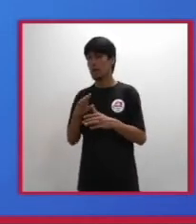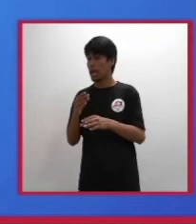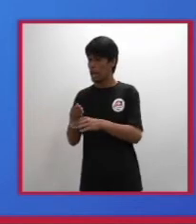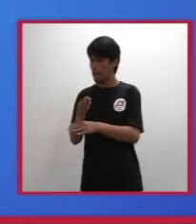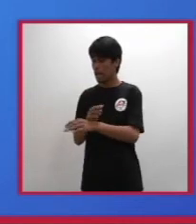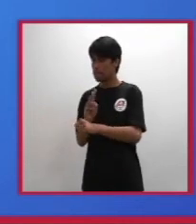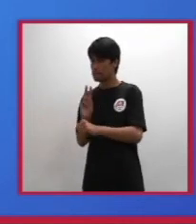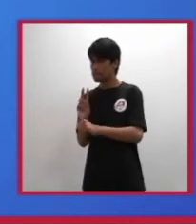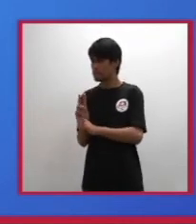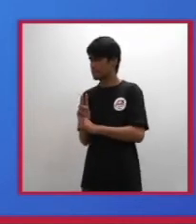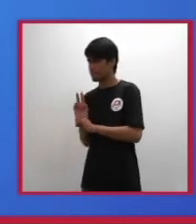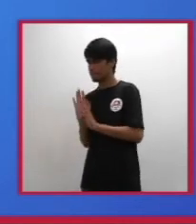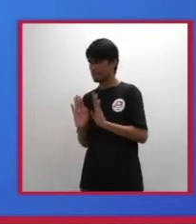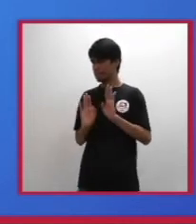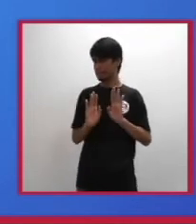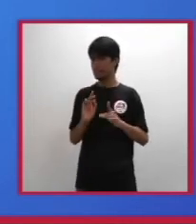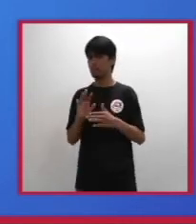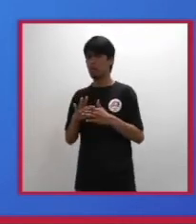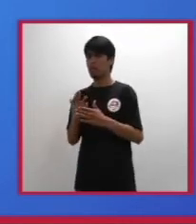para evitar.